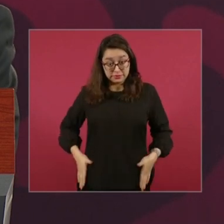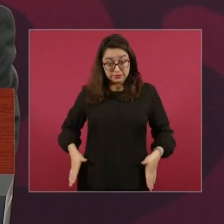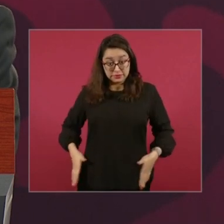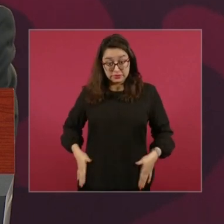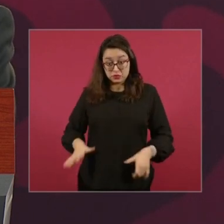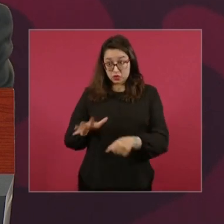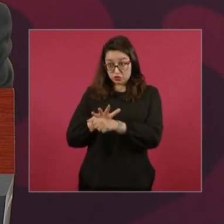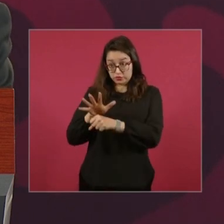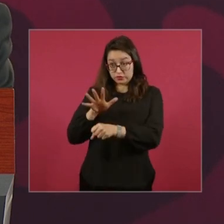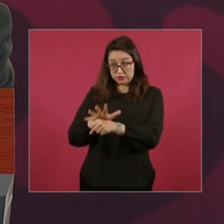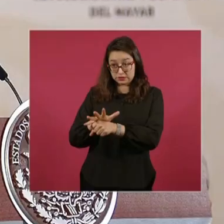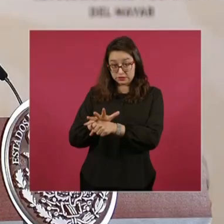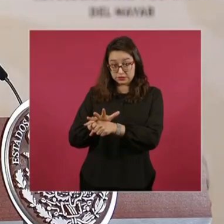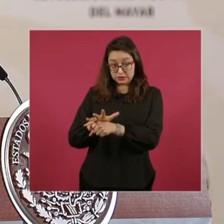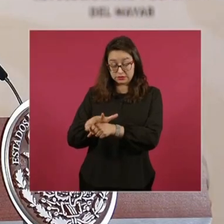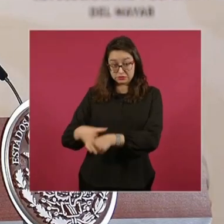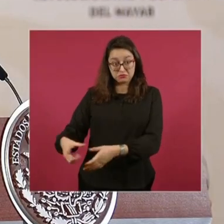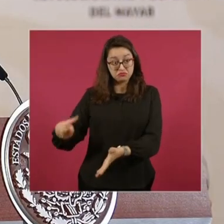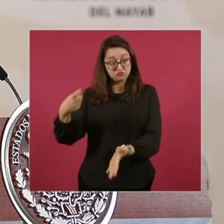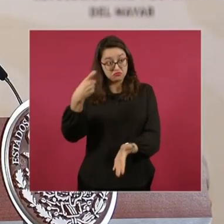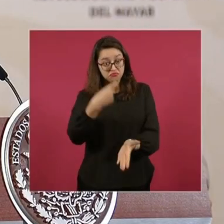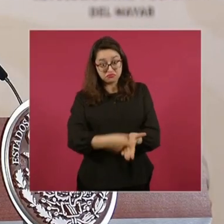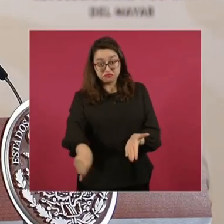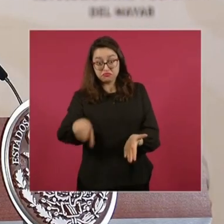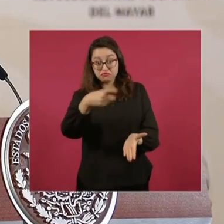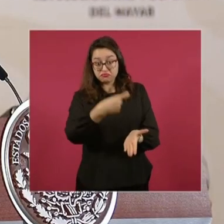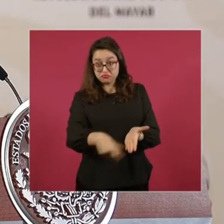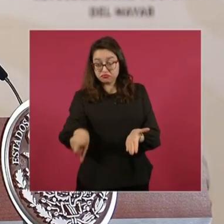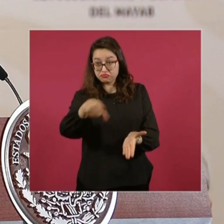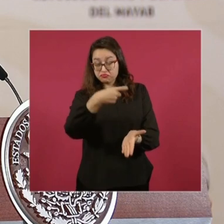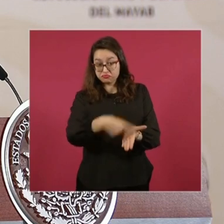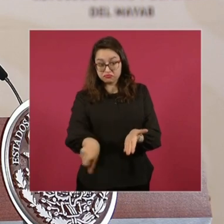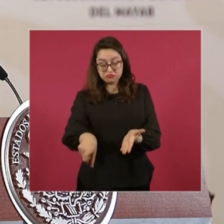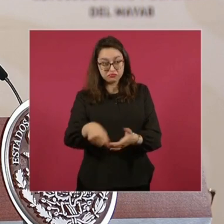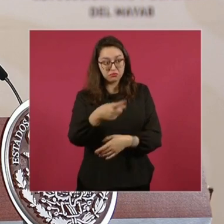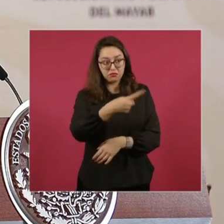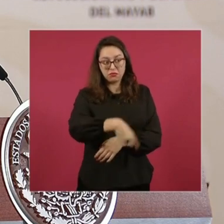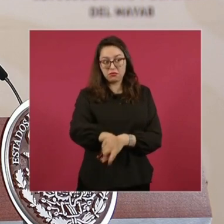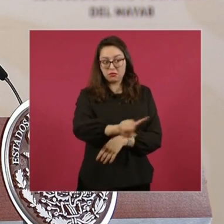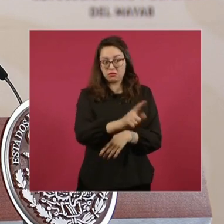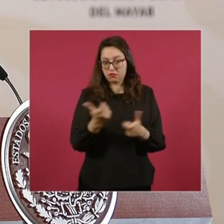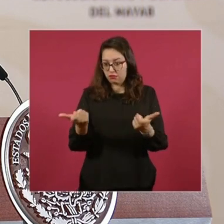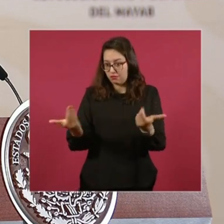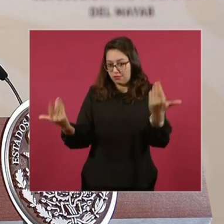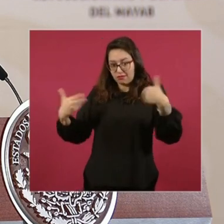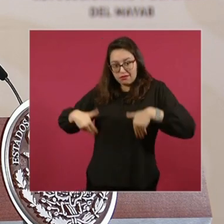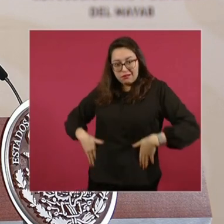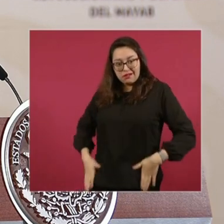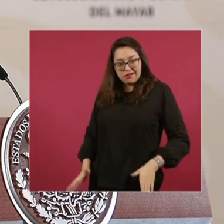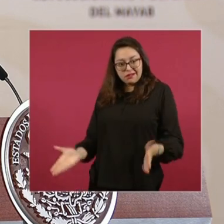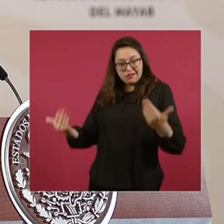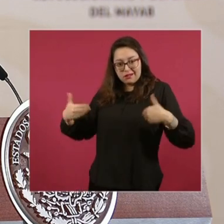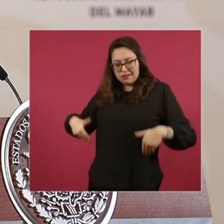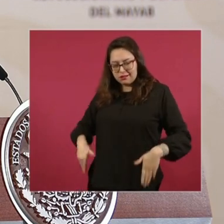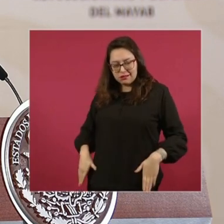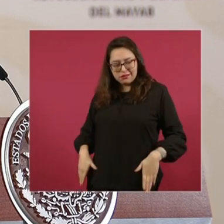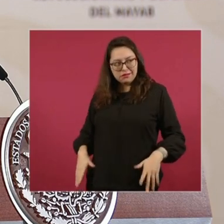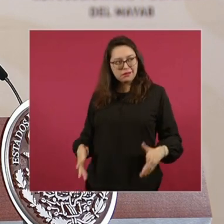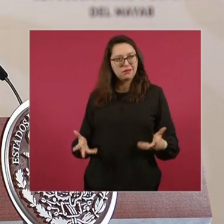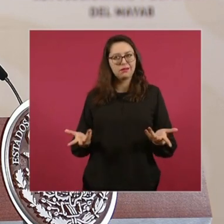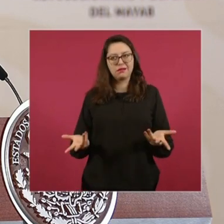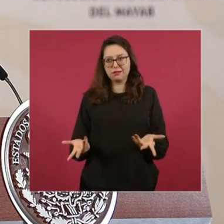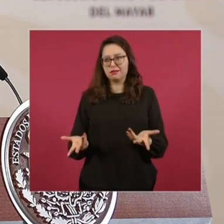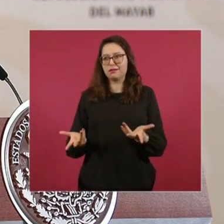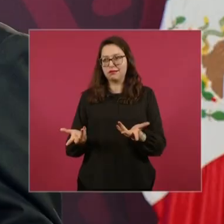no lo habíamos contemplado. Sí sabíamos que pues es lógico, los neoliberales